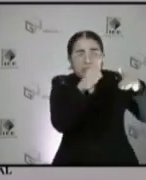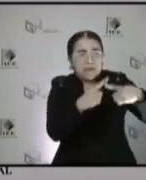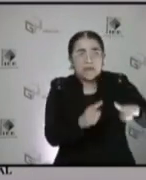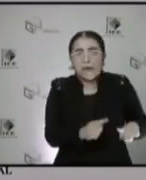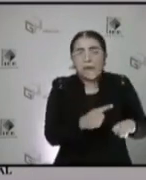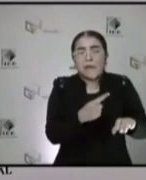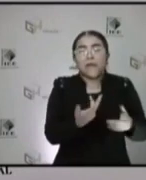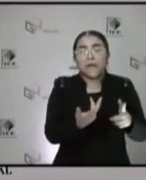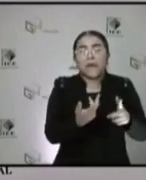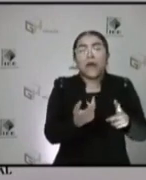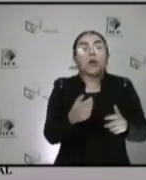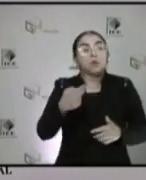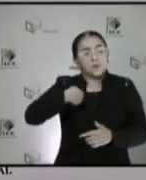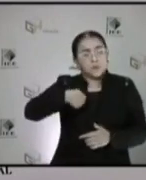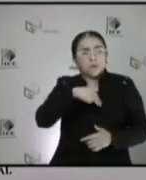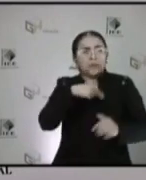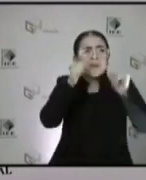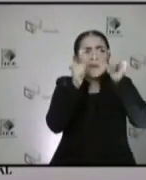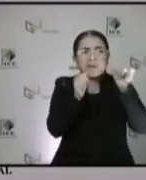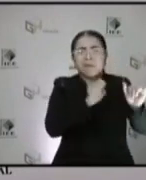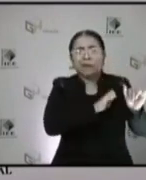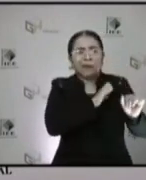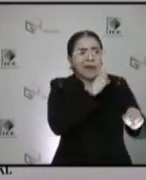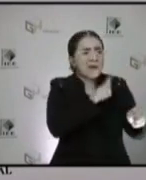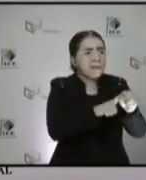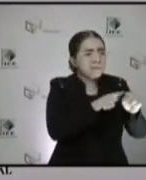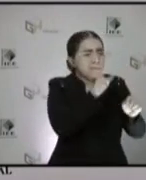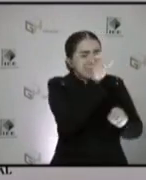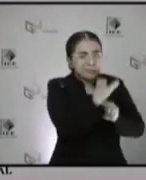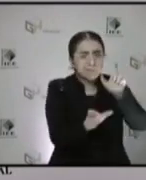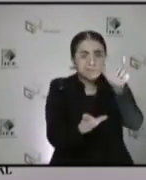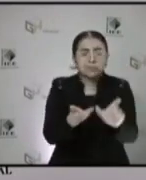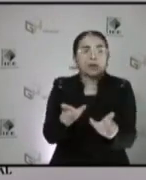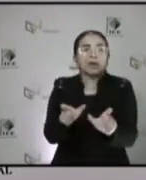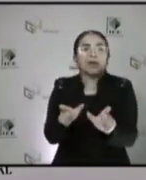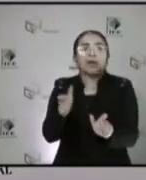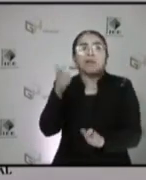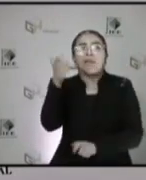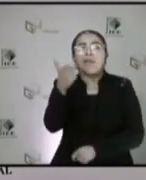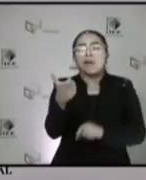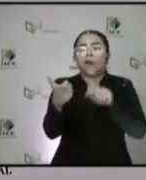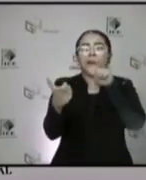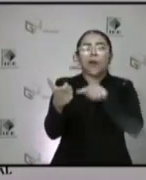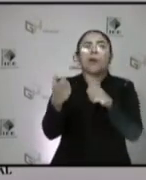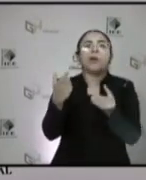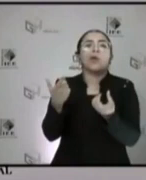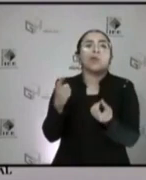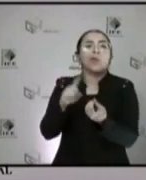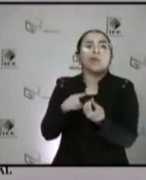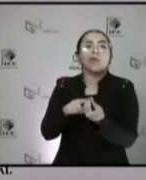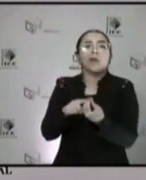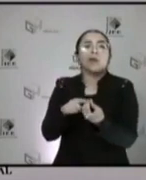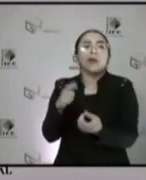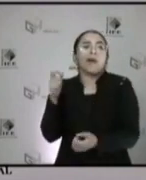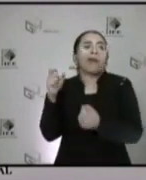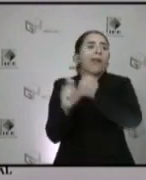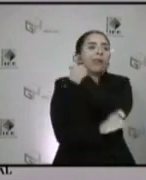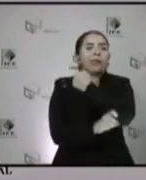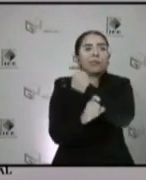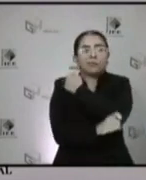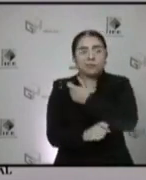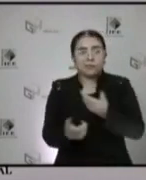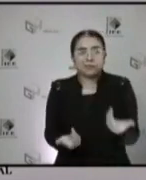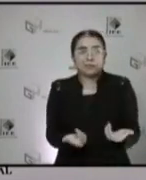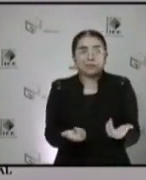especial atención en todos los ramos. El problema de este Estado en la salud es que el dinero se ha ido a la corrupción. Hay hospitales